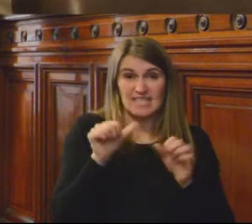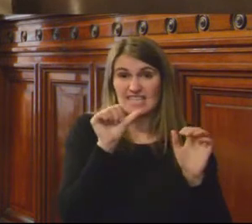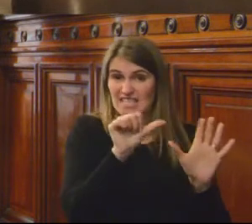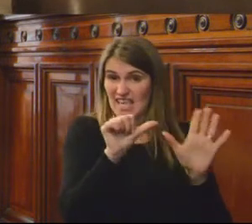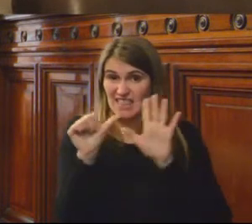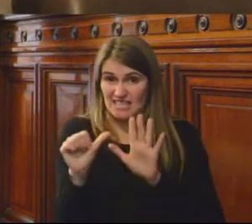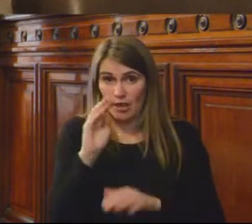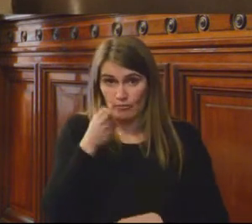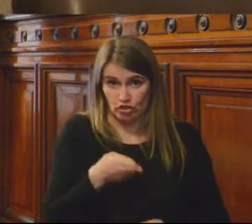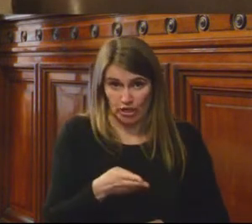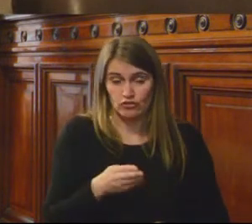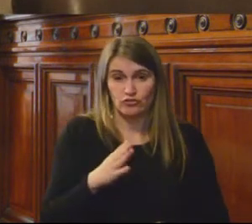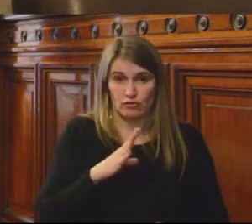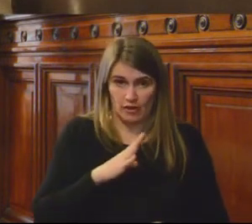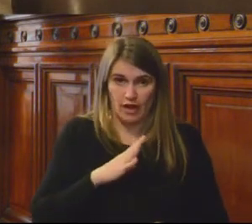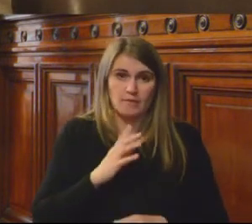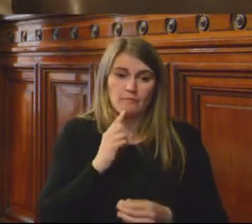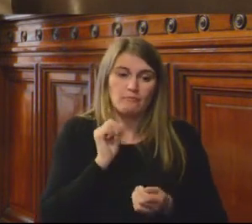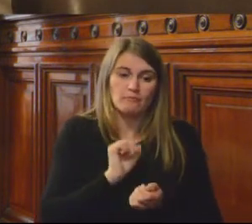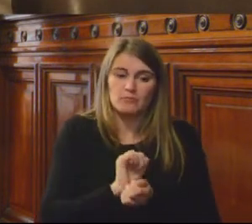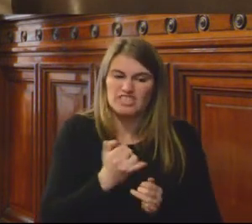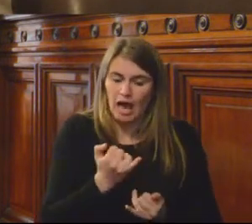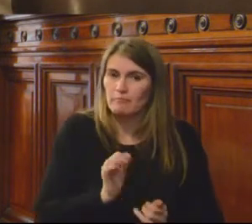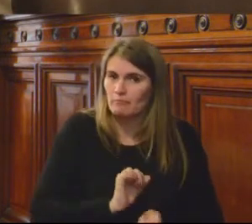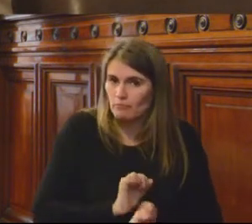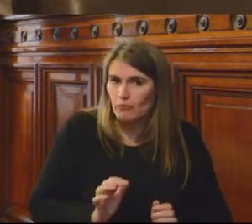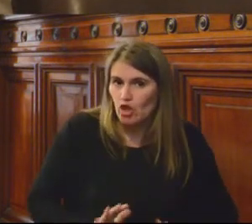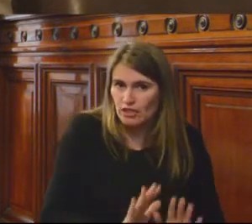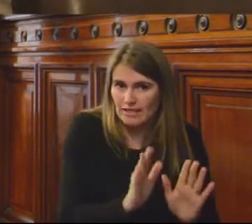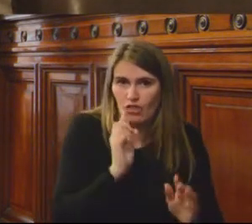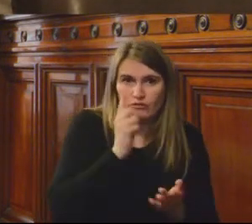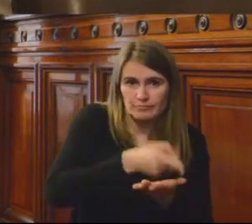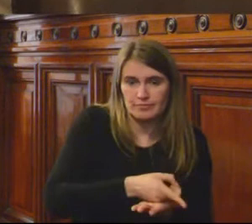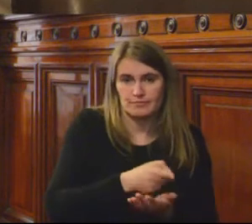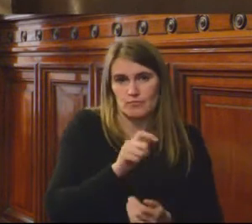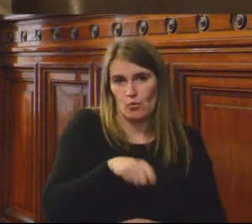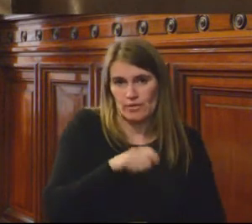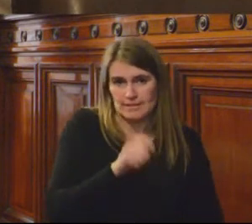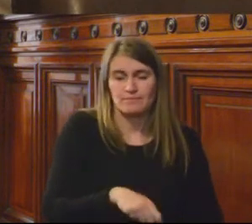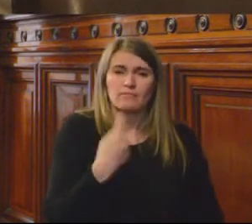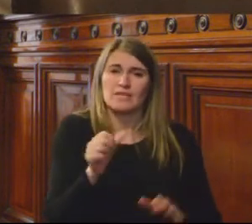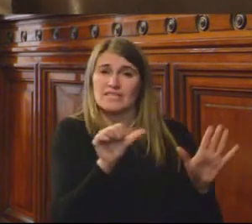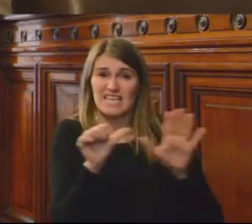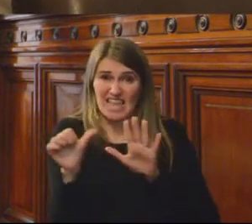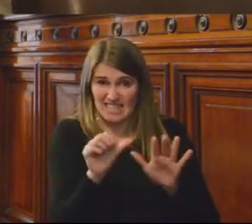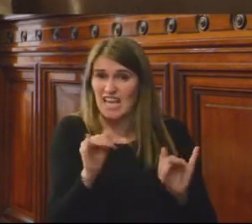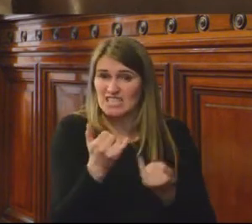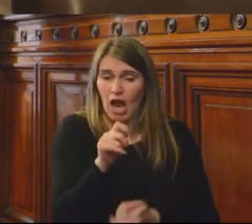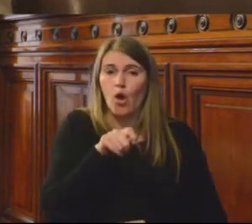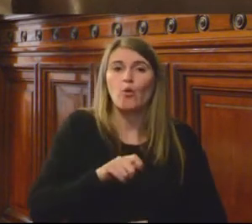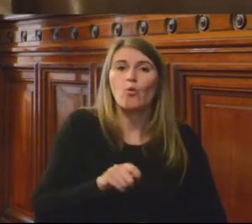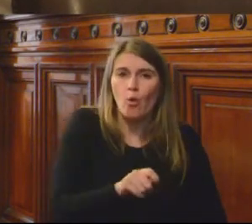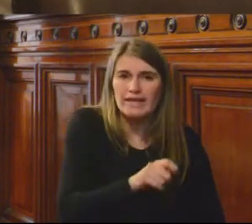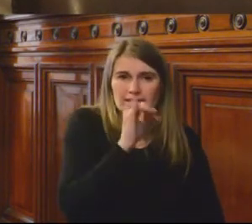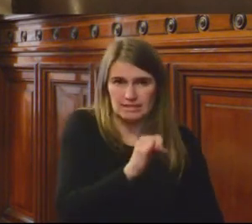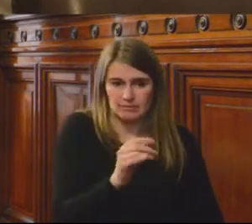66% estaba en condición de procesado. En el año 2012, centros penitenciarios, 66% estaba procesado. En